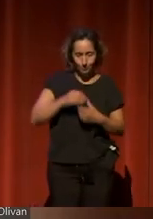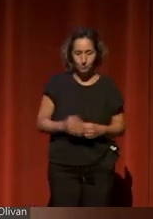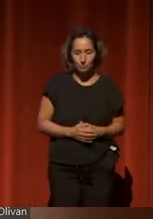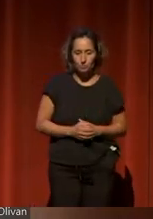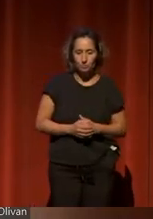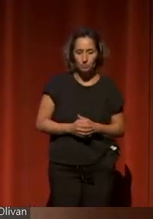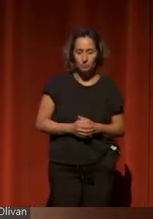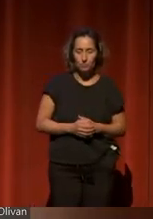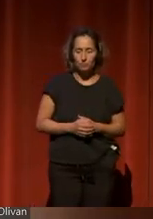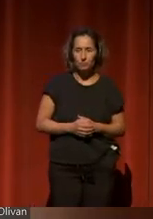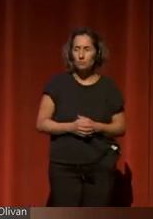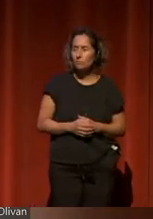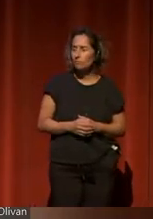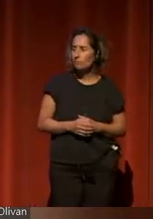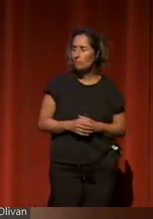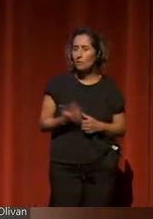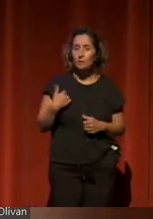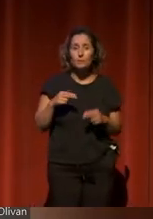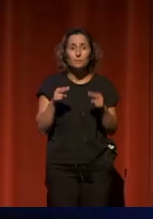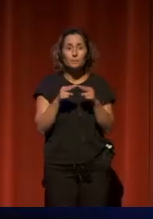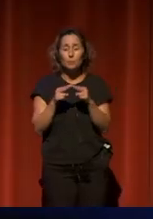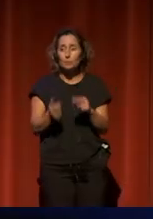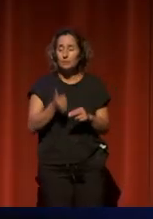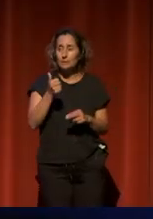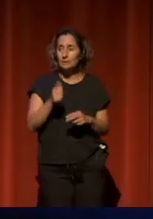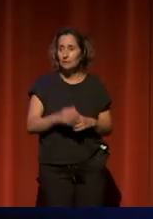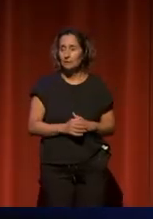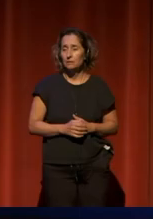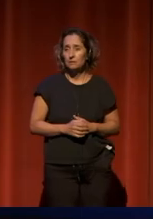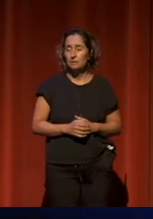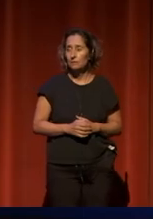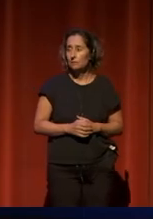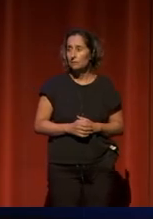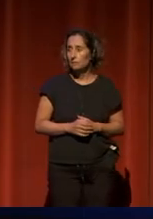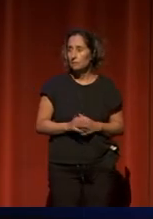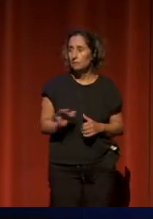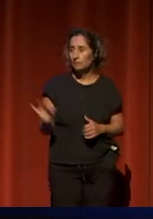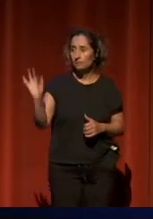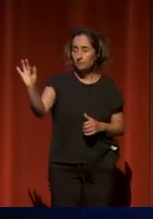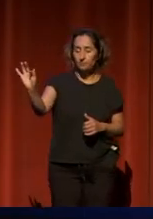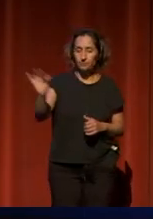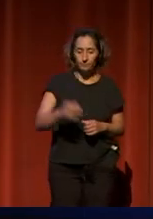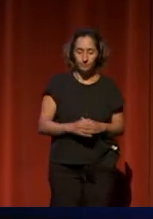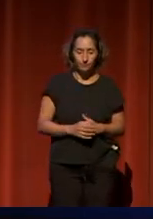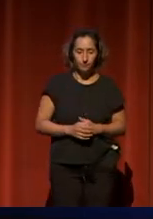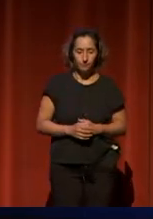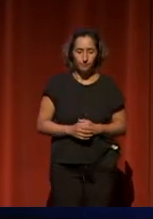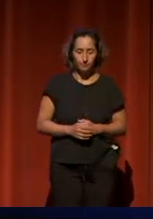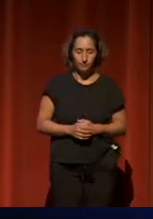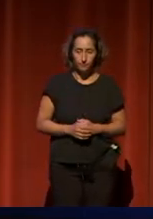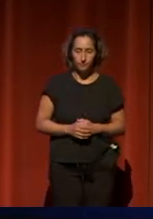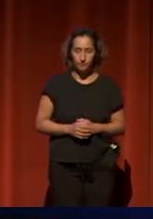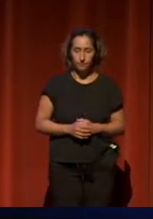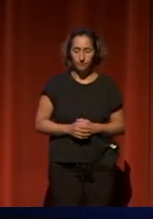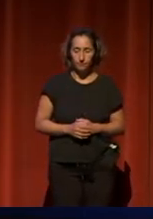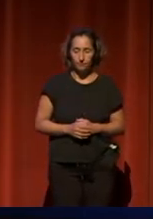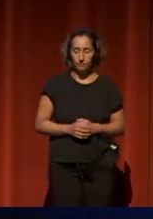capacidades alguna alguna pregunta más Sí por aquí